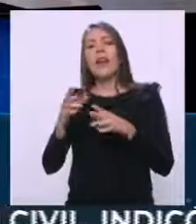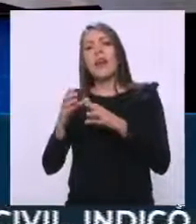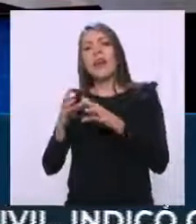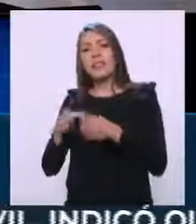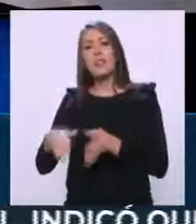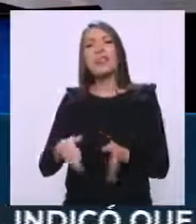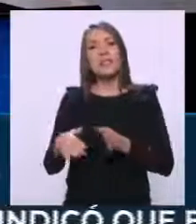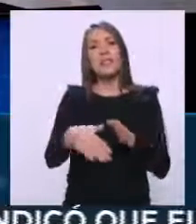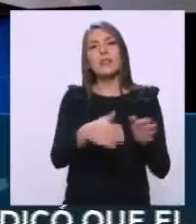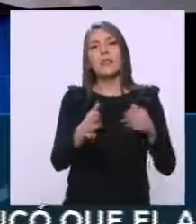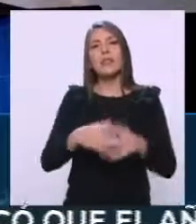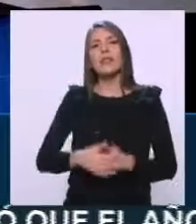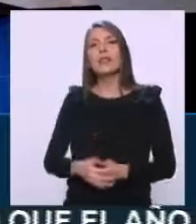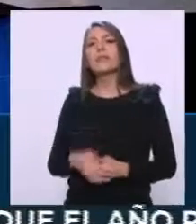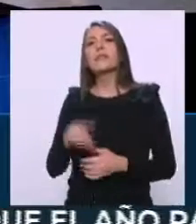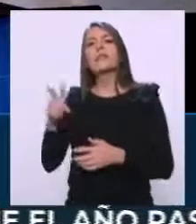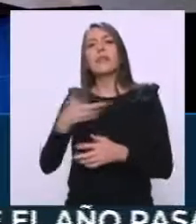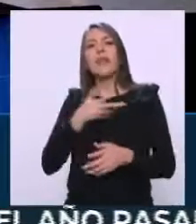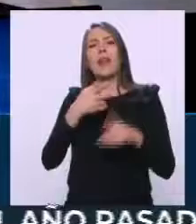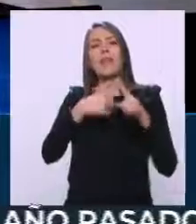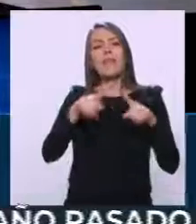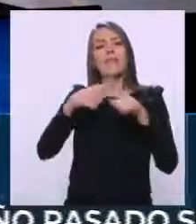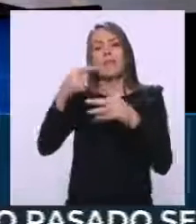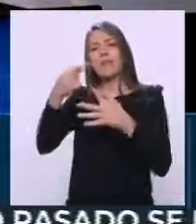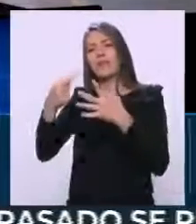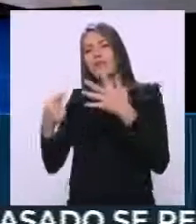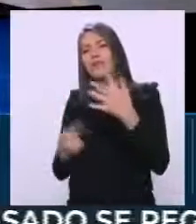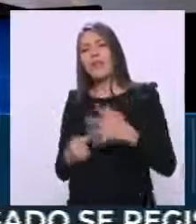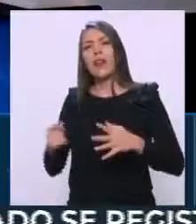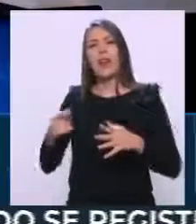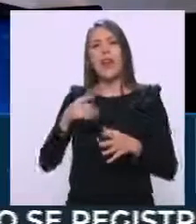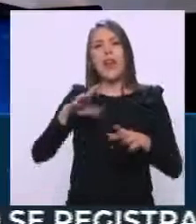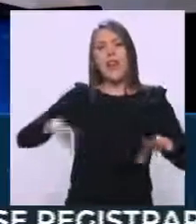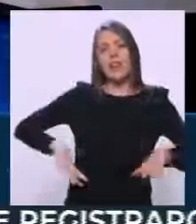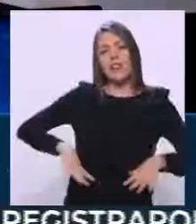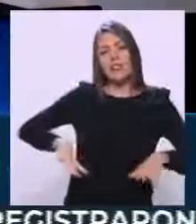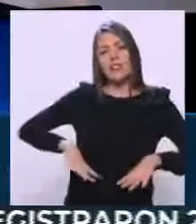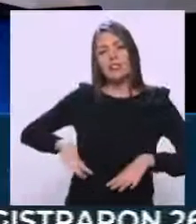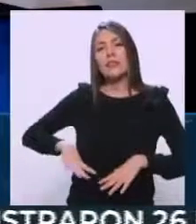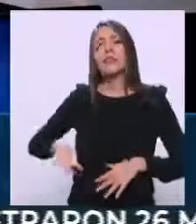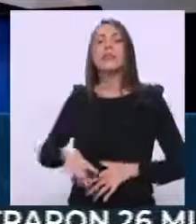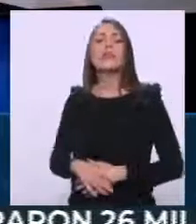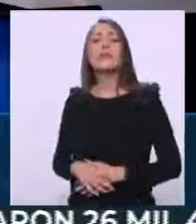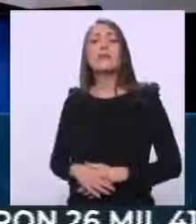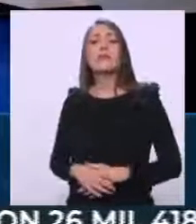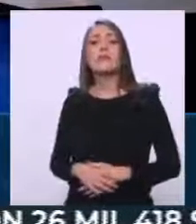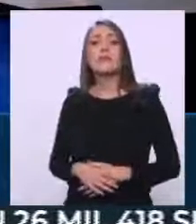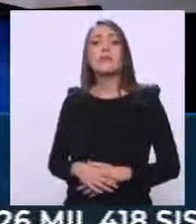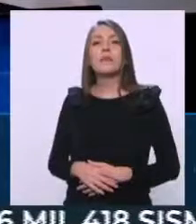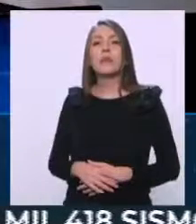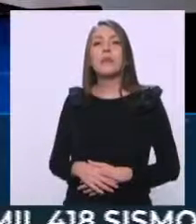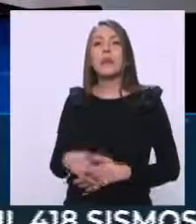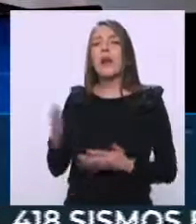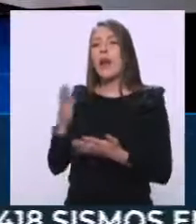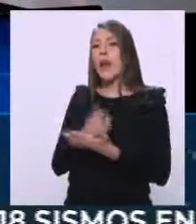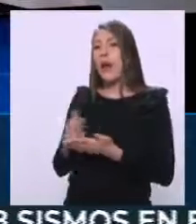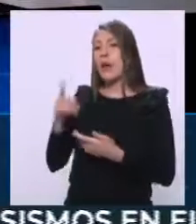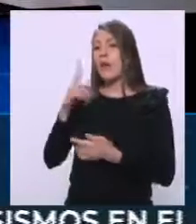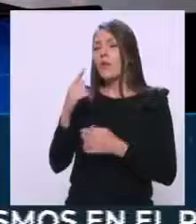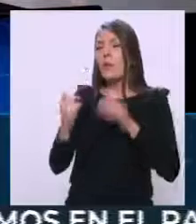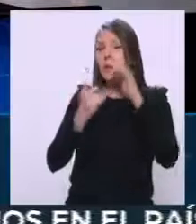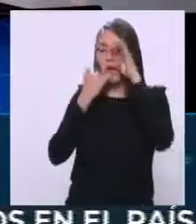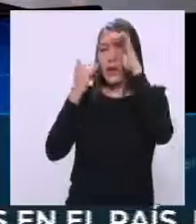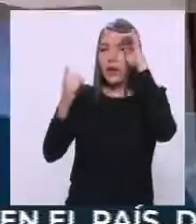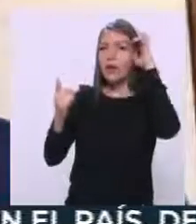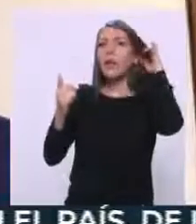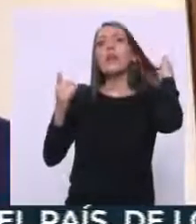sí tienen cierto tipo de características, porque además hay un error, lo digo con toda franqueza, con algunos colegas